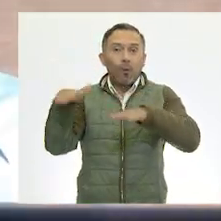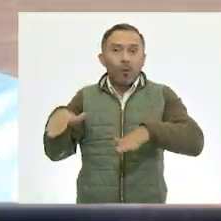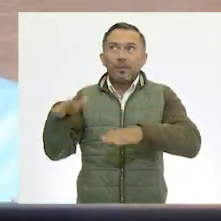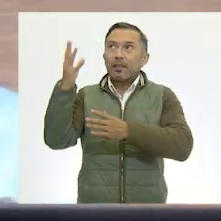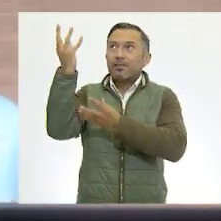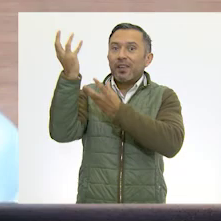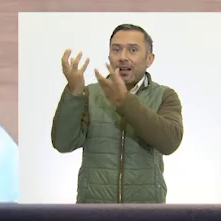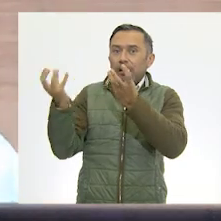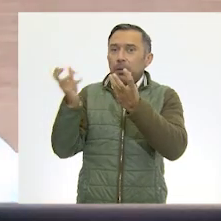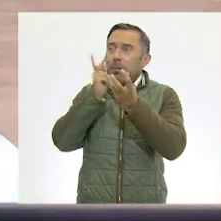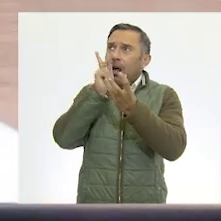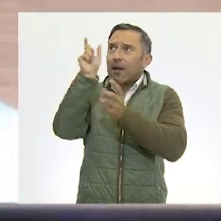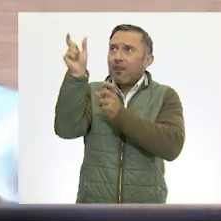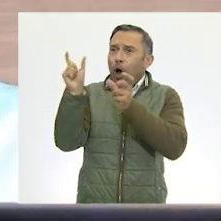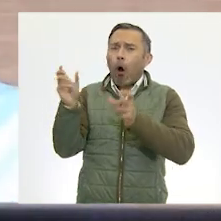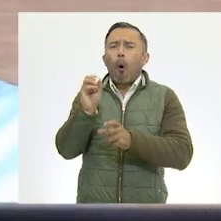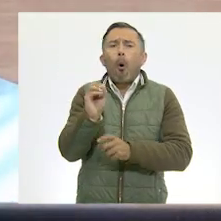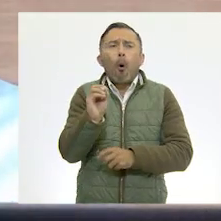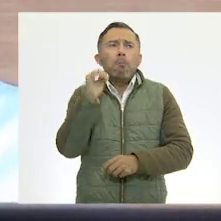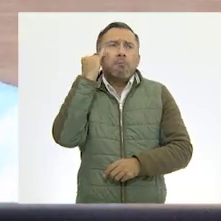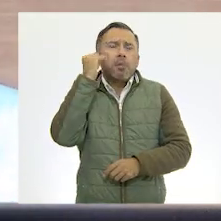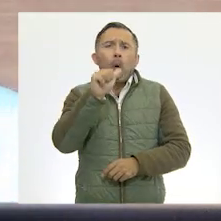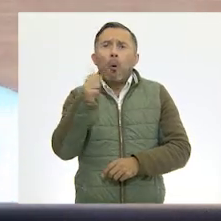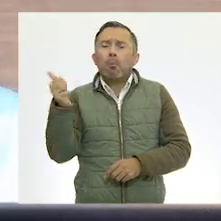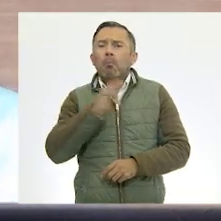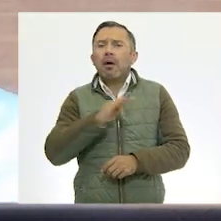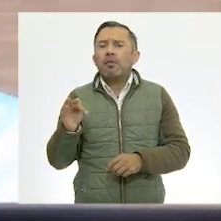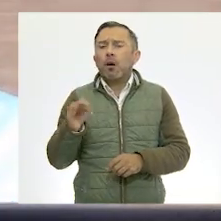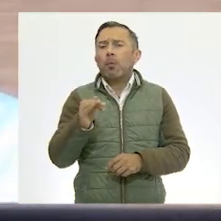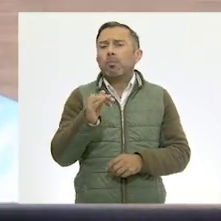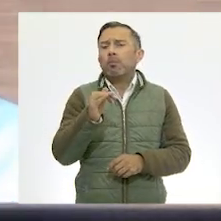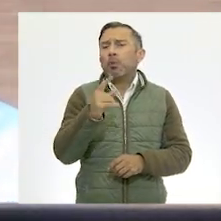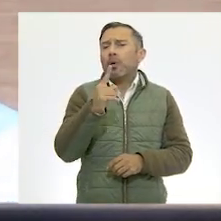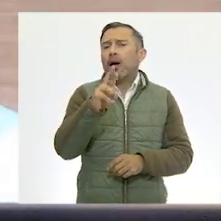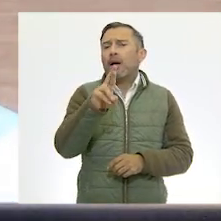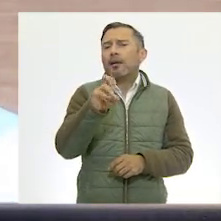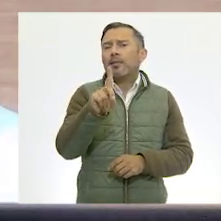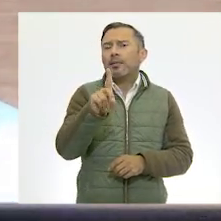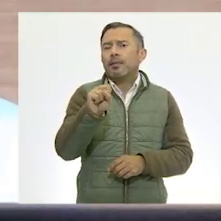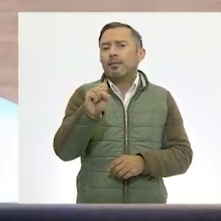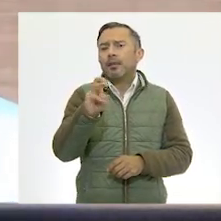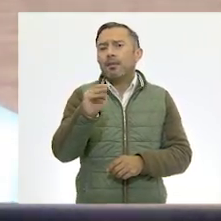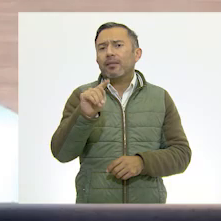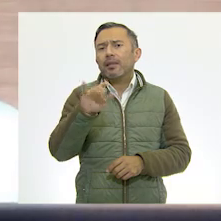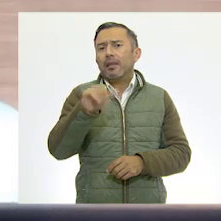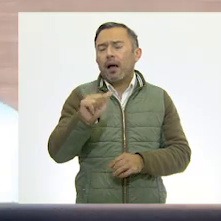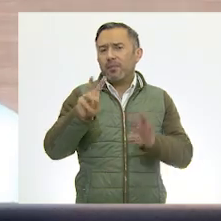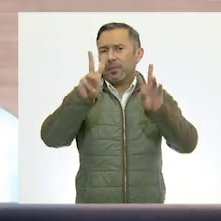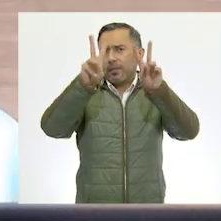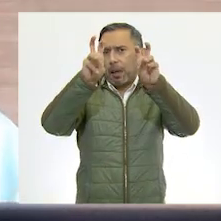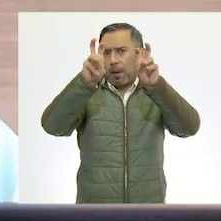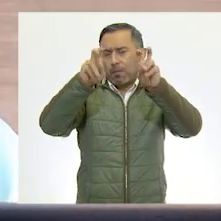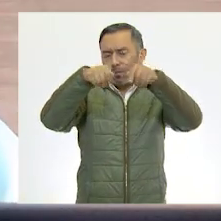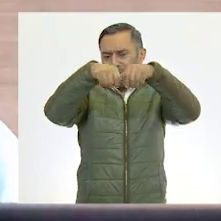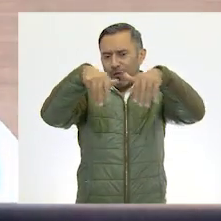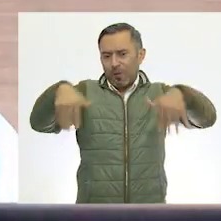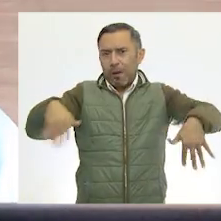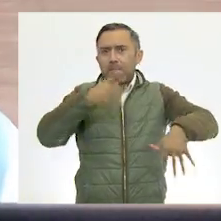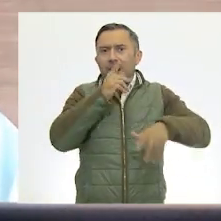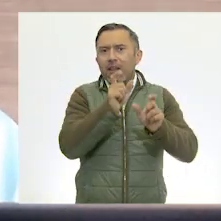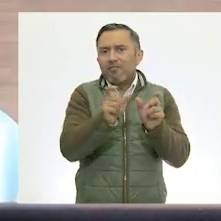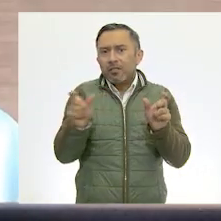pueden ocupar una red semántica. A partir de una palabra, por ejemplo, la palabra central que puede ser el título de la película que ustedes